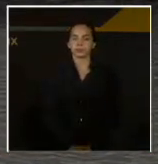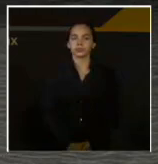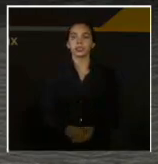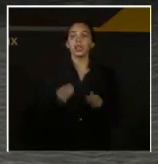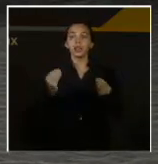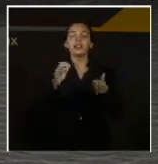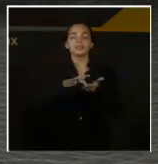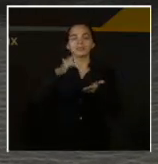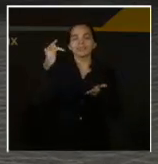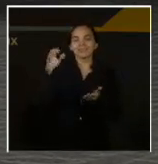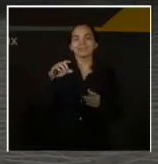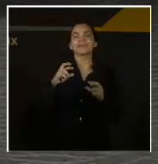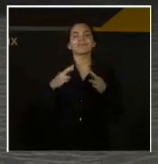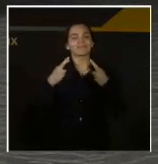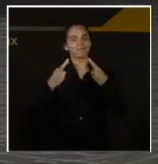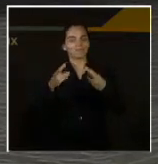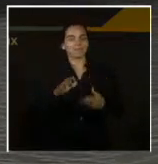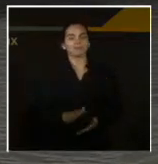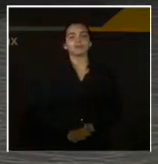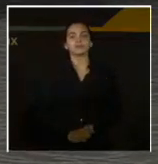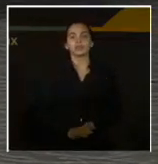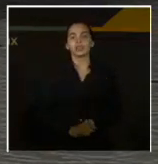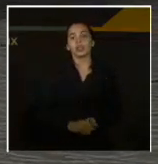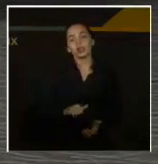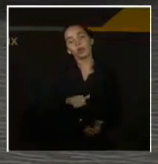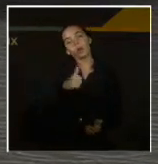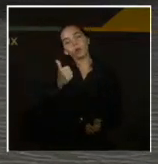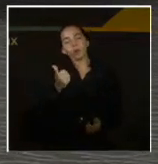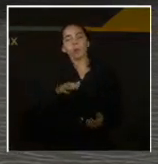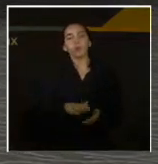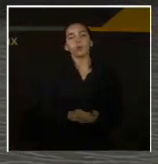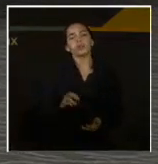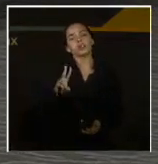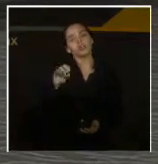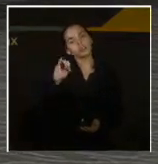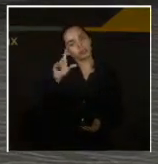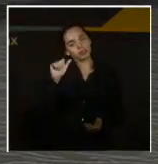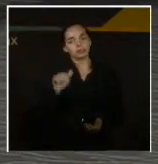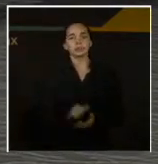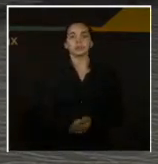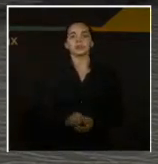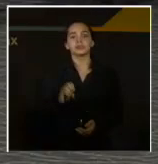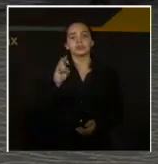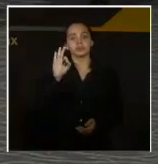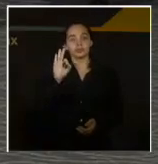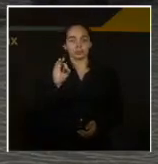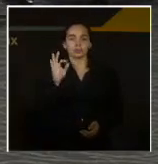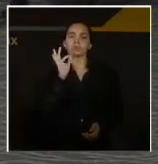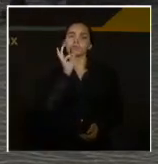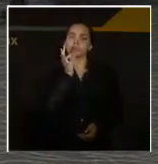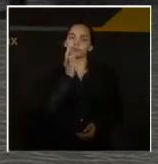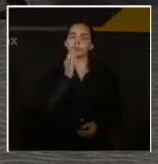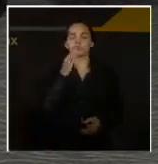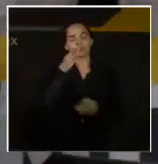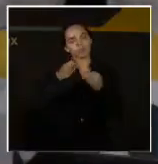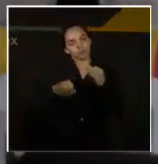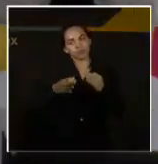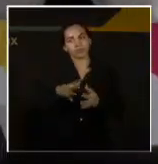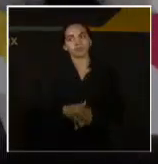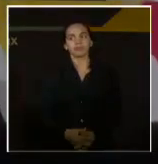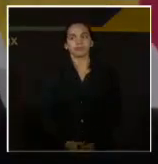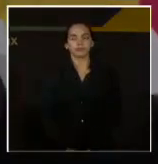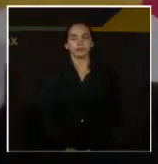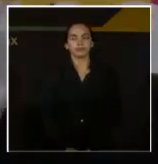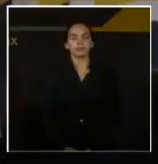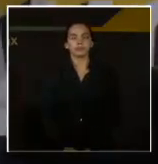Muchísimas gracias, candidato César. Es el turno de escuchar ahora al candidato Mauricio Sagüí Rivero. 3 minutos, su ronda final, su mensaje final.